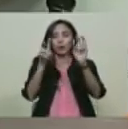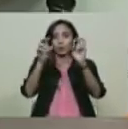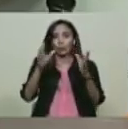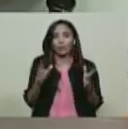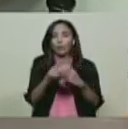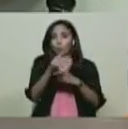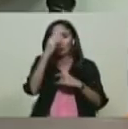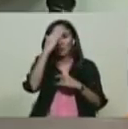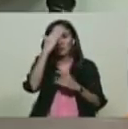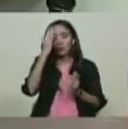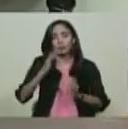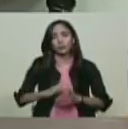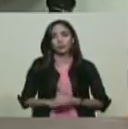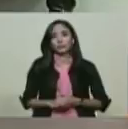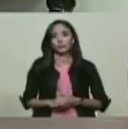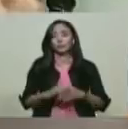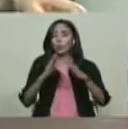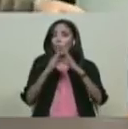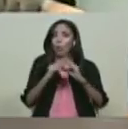toda Venezuela, todos.